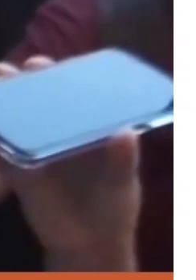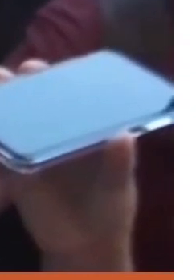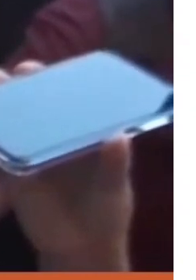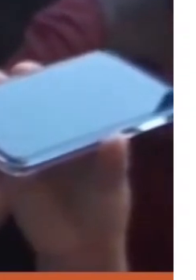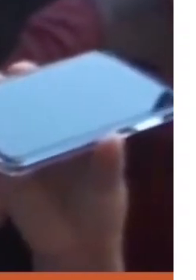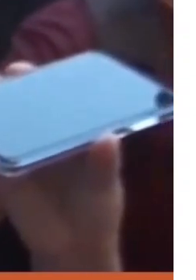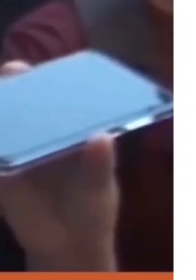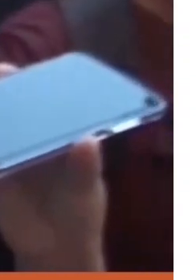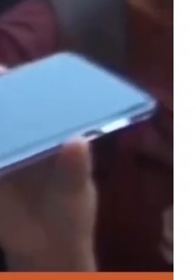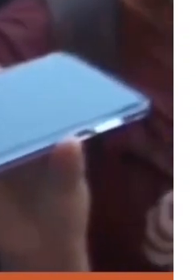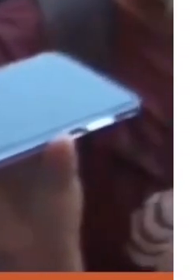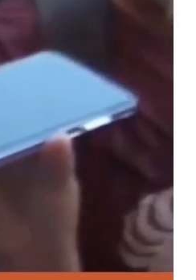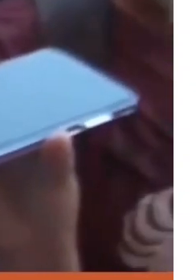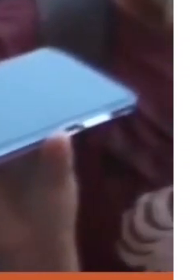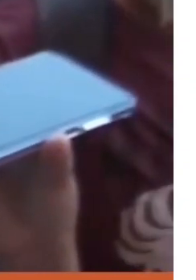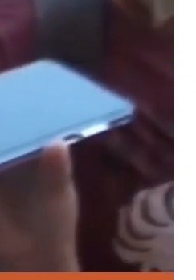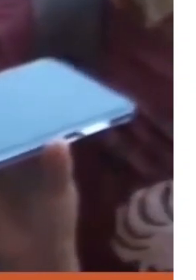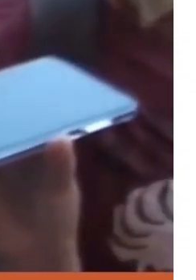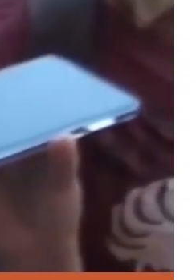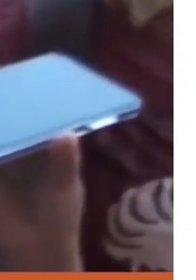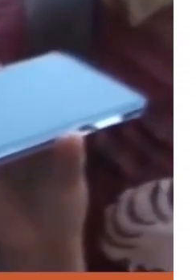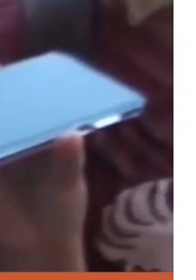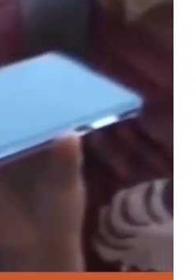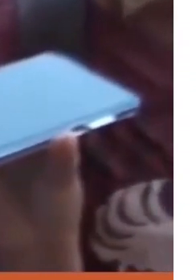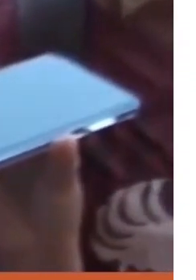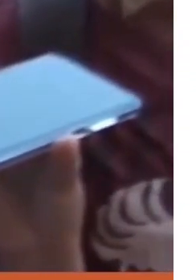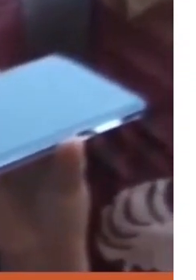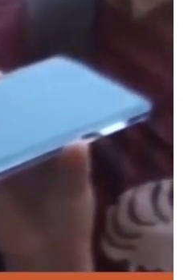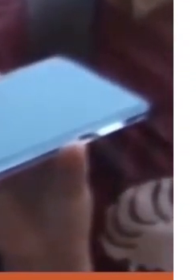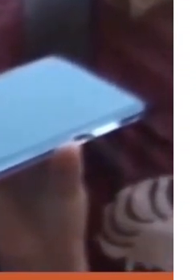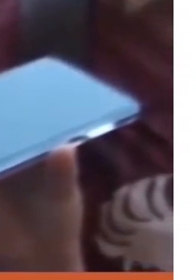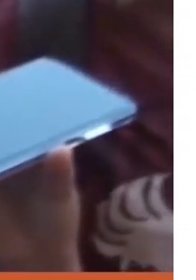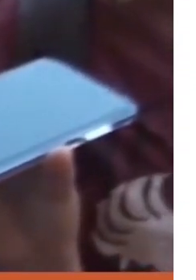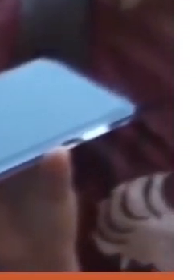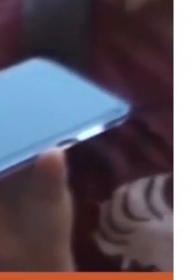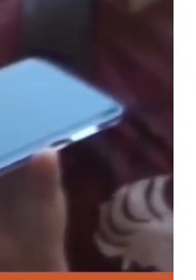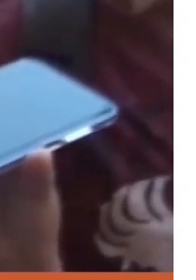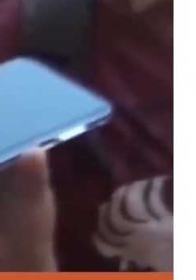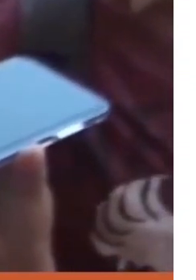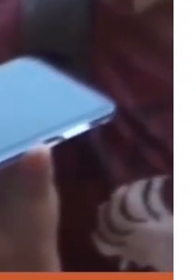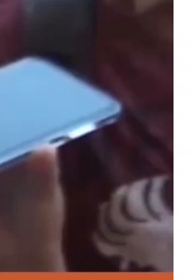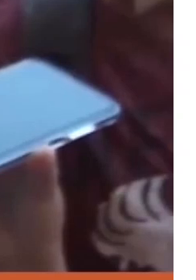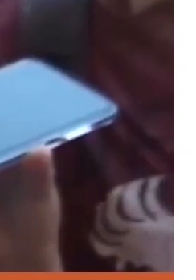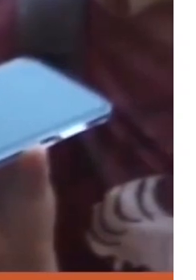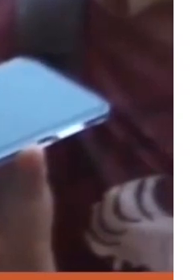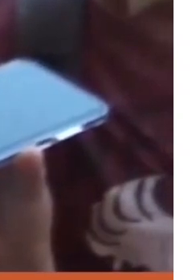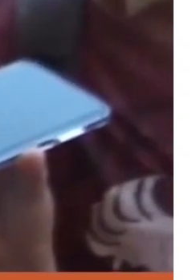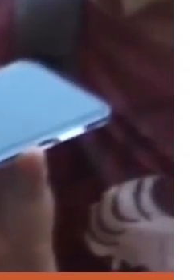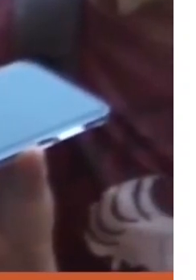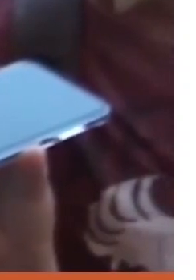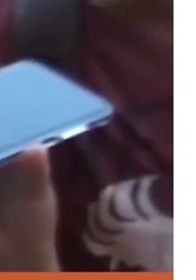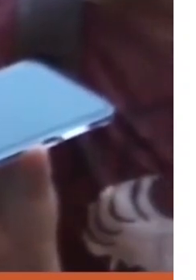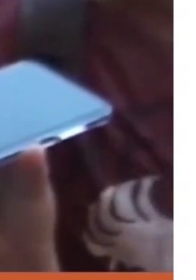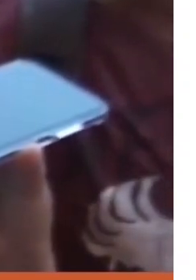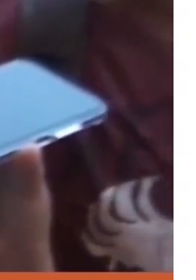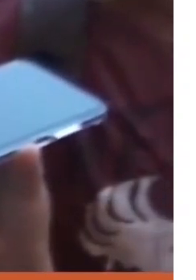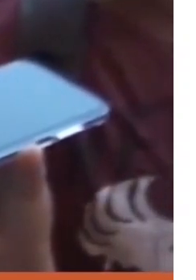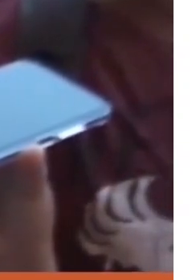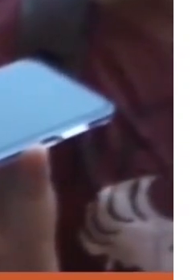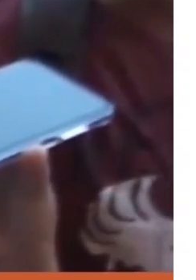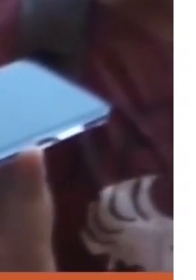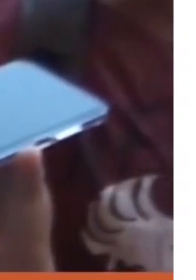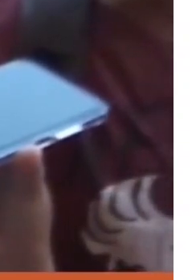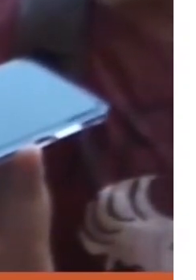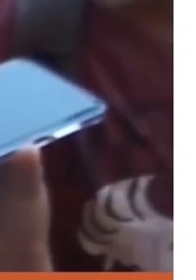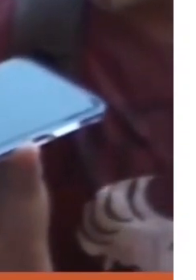tan trivial. Es el problema más delicado de este país. Es el tema de temas. Si